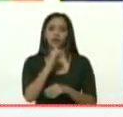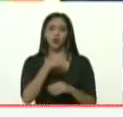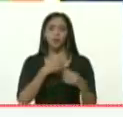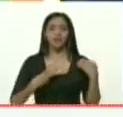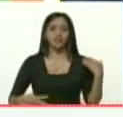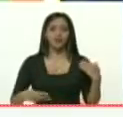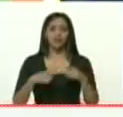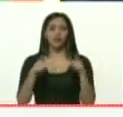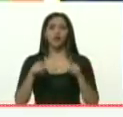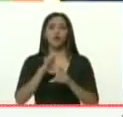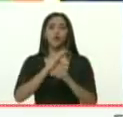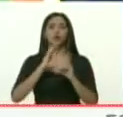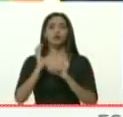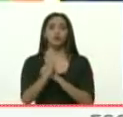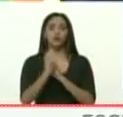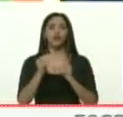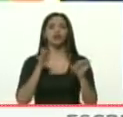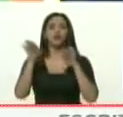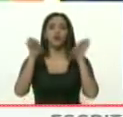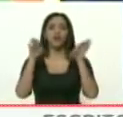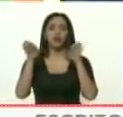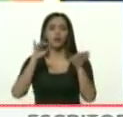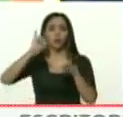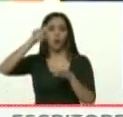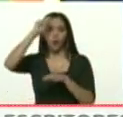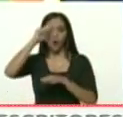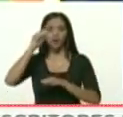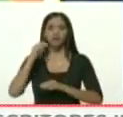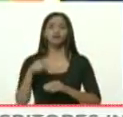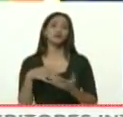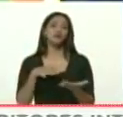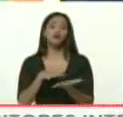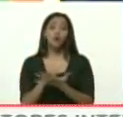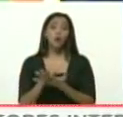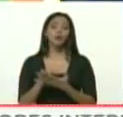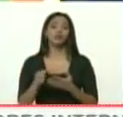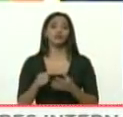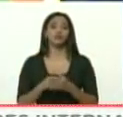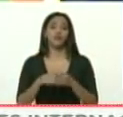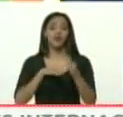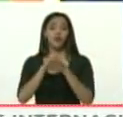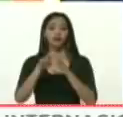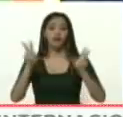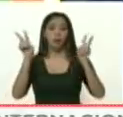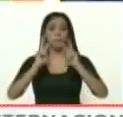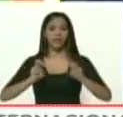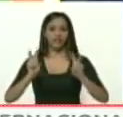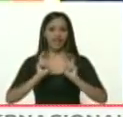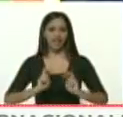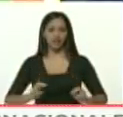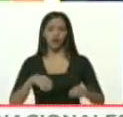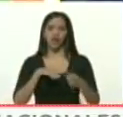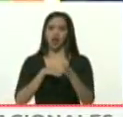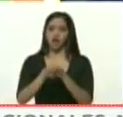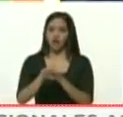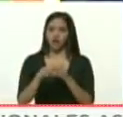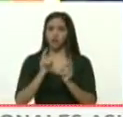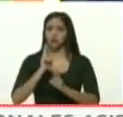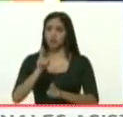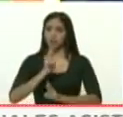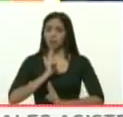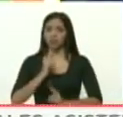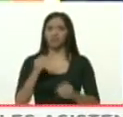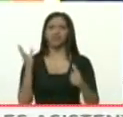Comunicación, Cultura y Turismo, Jorge Rodríguez, en cuanto al avance de las investigaciones, el avance en cuanto a detenciones